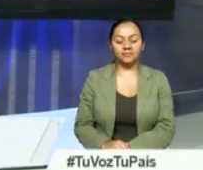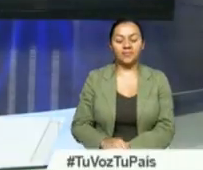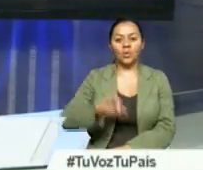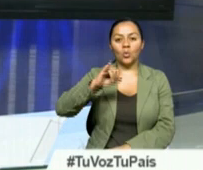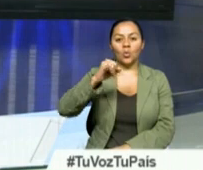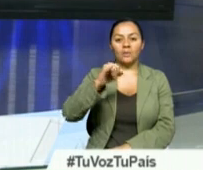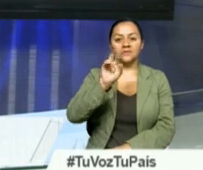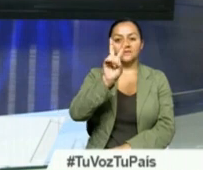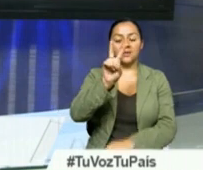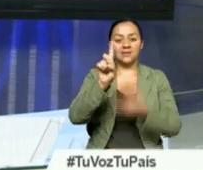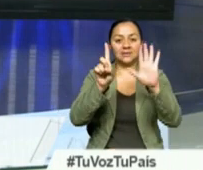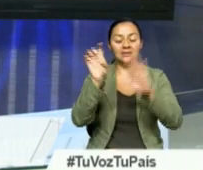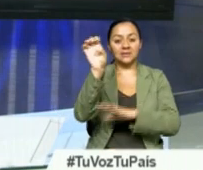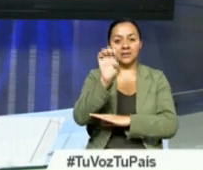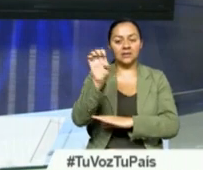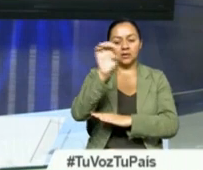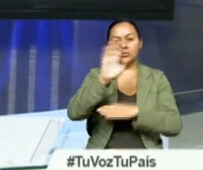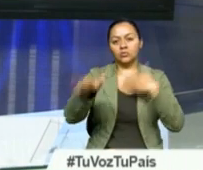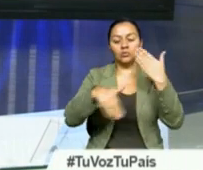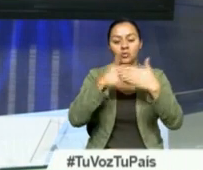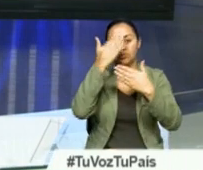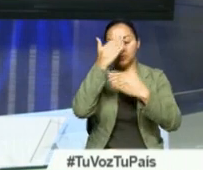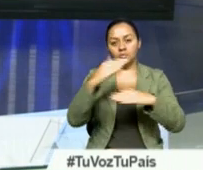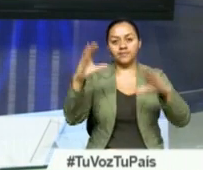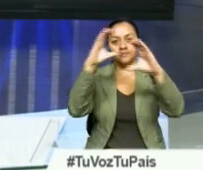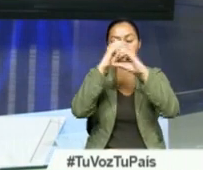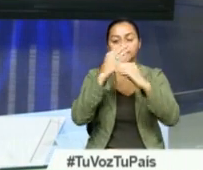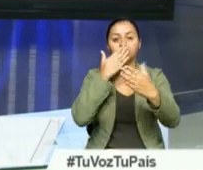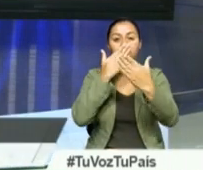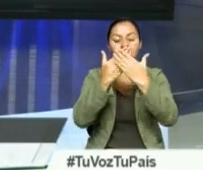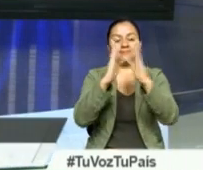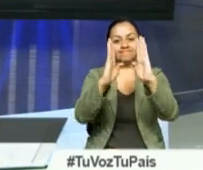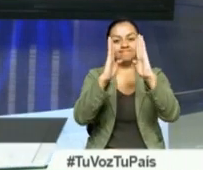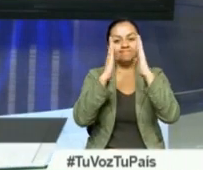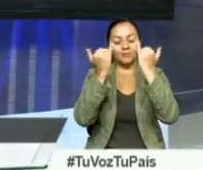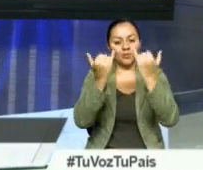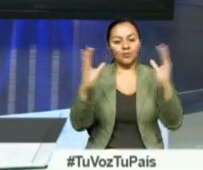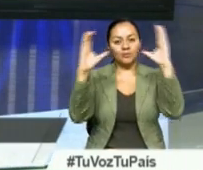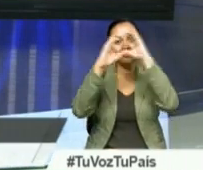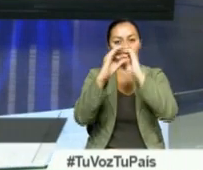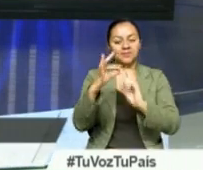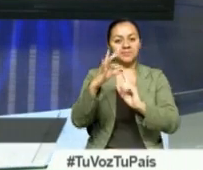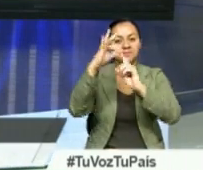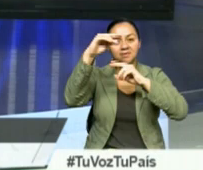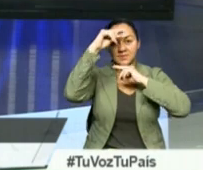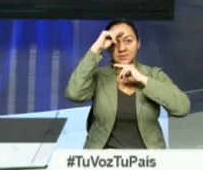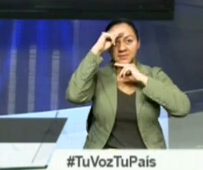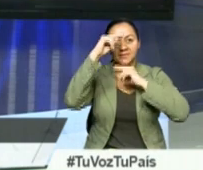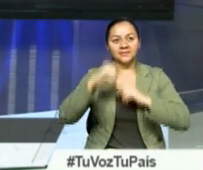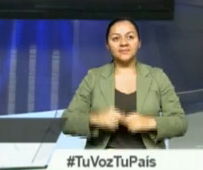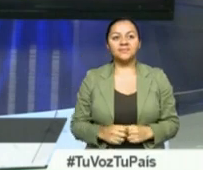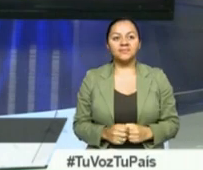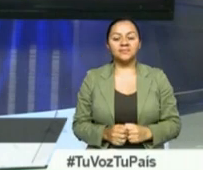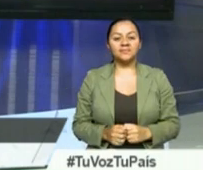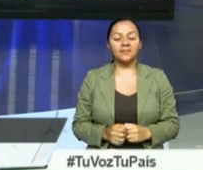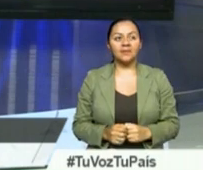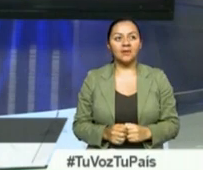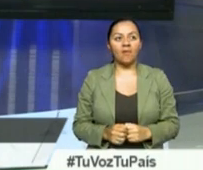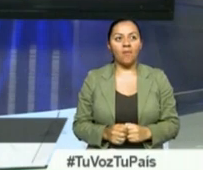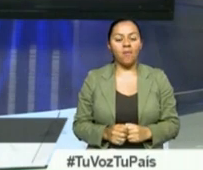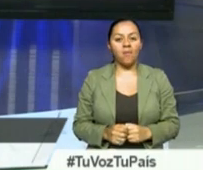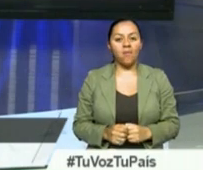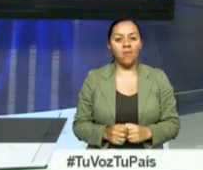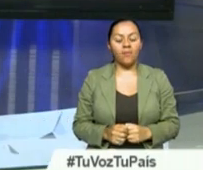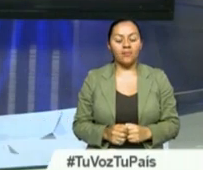Jueves 26 de enero, amigas y amigos, muy buenas noches y gracias por acompañarnos en esta la emisión estelar de su noticiero Ciudadano. Damos paso a la